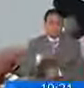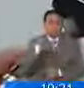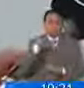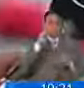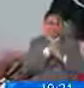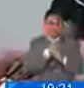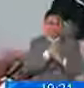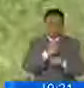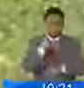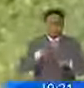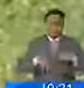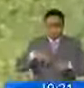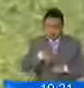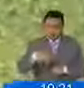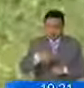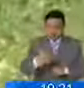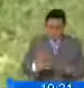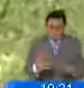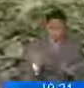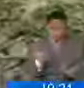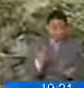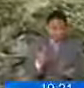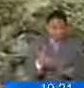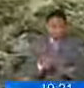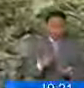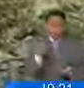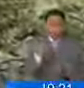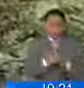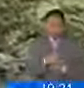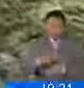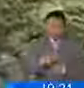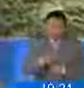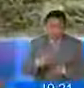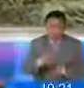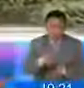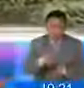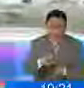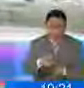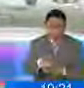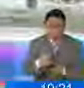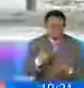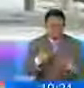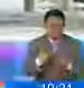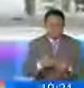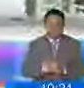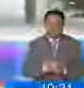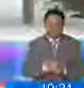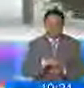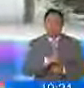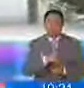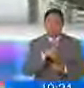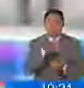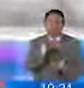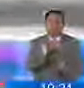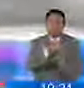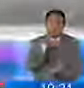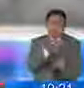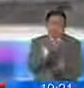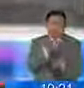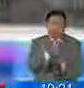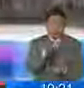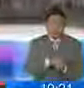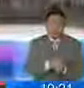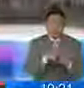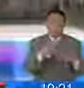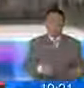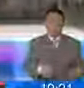nadie en el agua porque uno no sabe con qué se va a encontrar. Hay culebras, hay toda clase de animales. El lagarto duerme en el puente. Así cuando hacen los